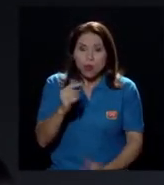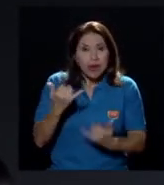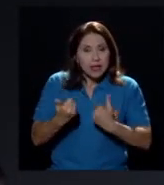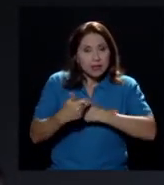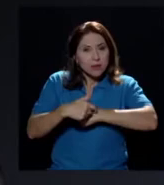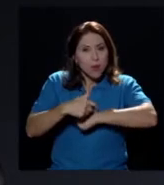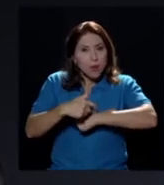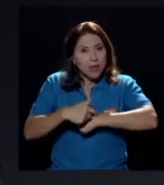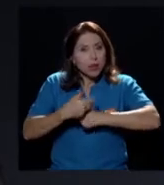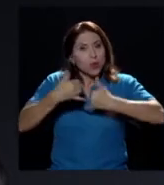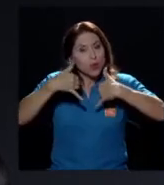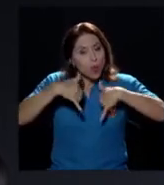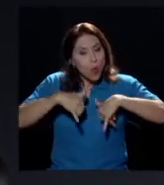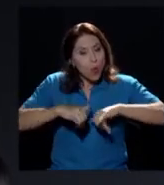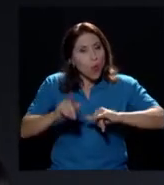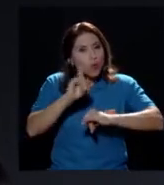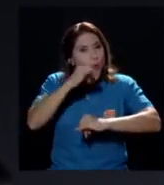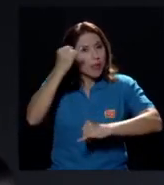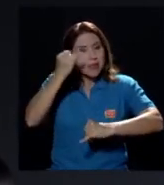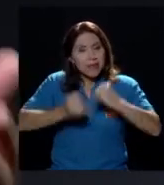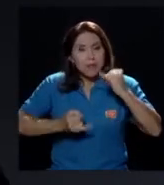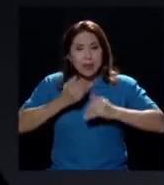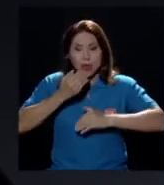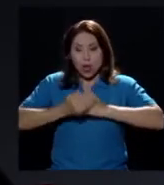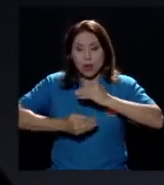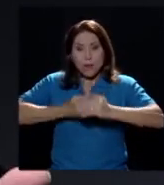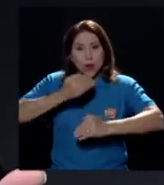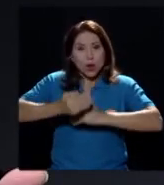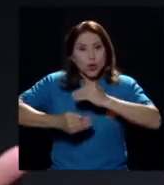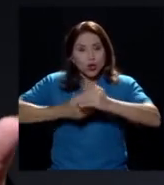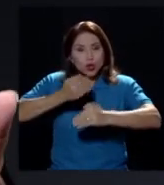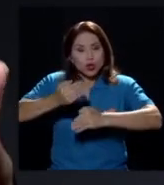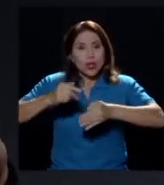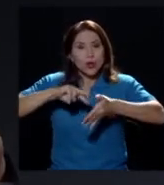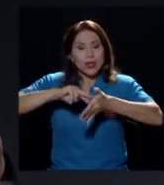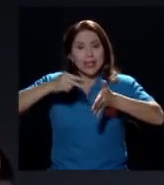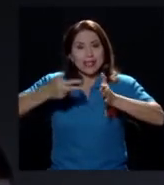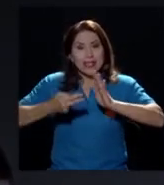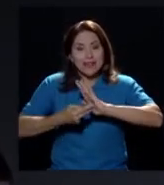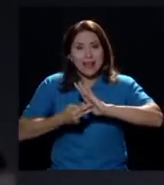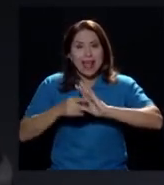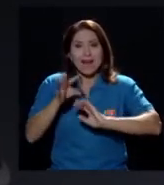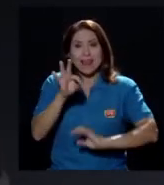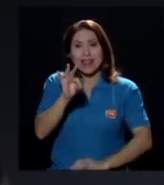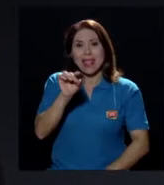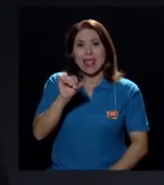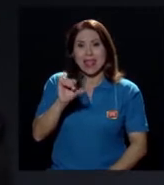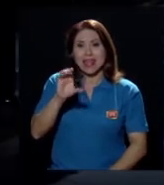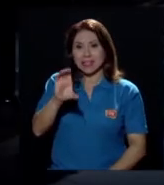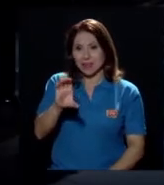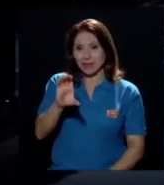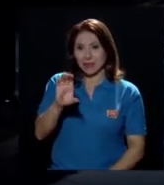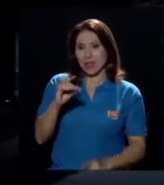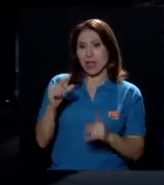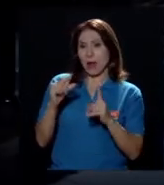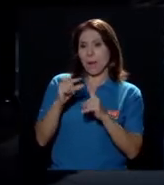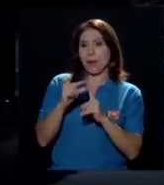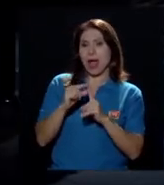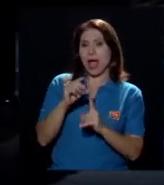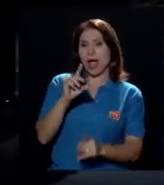el proceso de desgrabación que implicaba el Tratado de Libre Comercio. Entonces, perdón, desgrabación, y otra vez